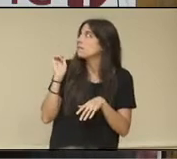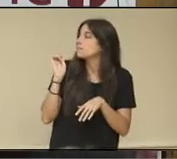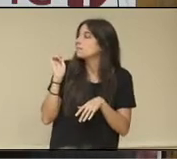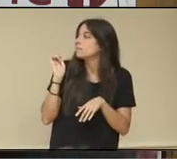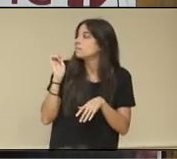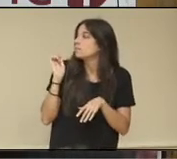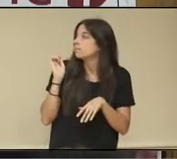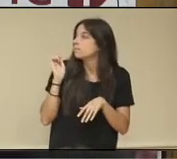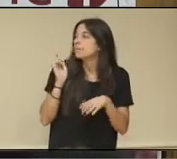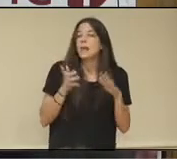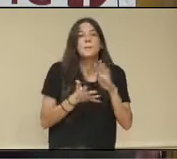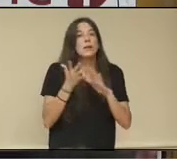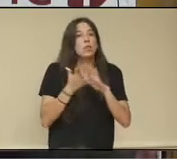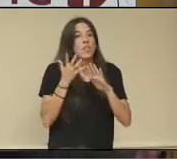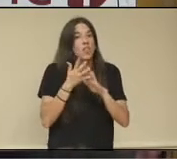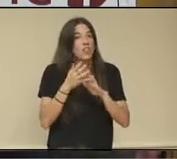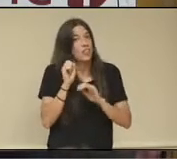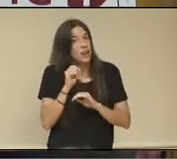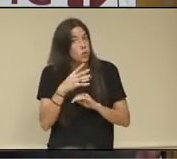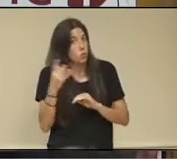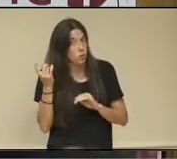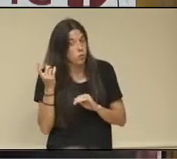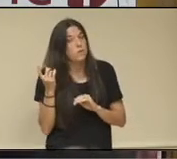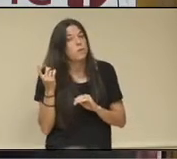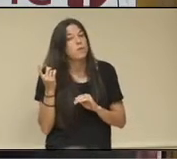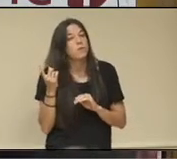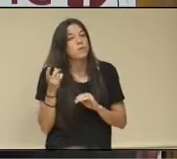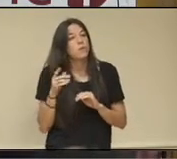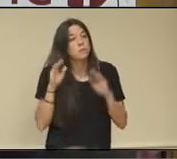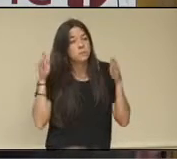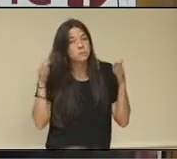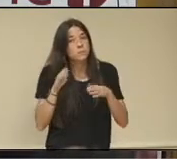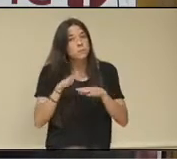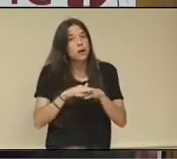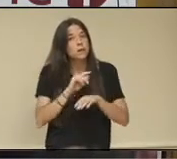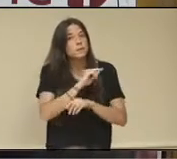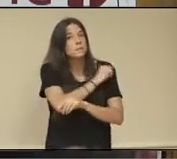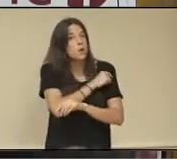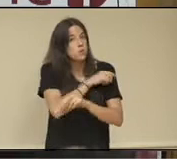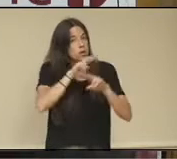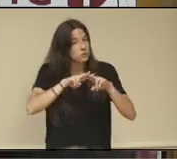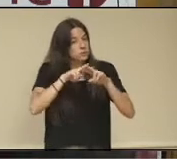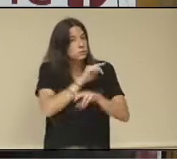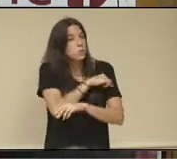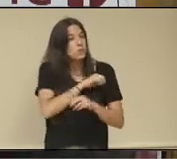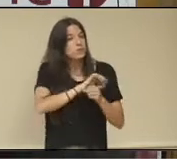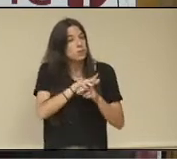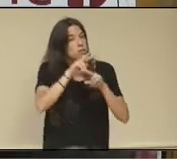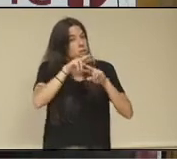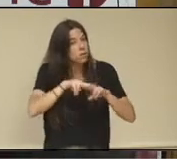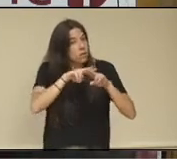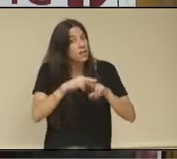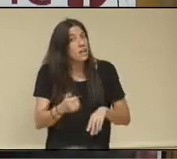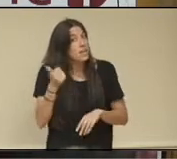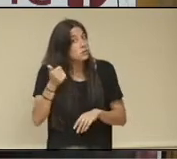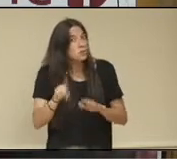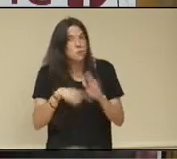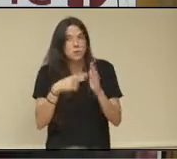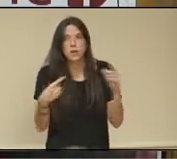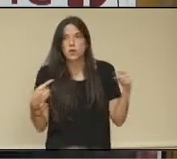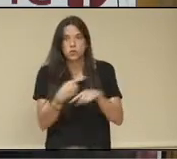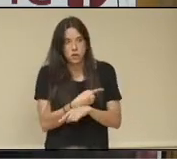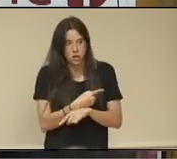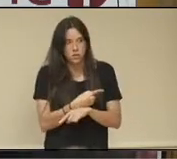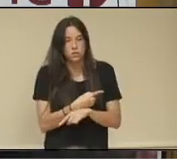llama? Velocidad de la luz, que se dedicó para las vacunas de COVID. Pues esto es totalmente lo contrario. Esto